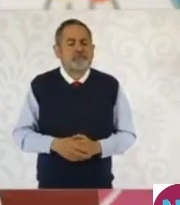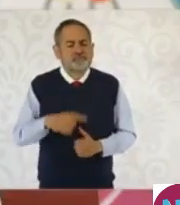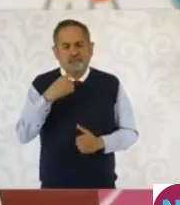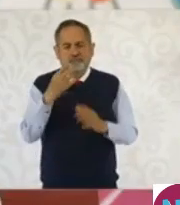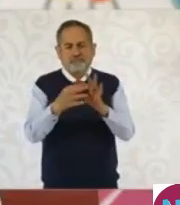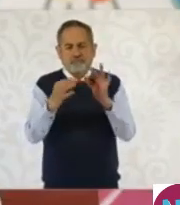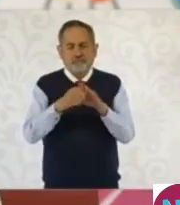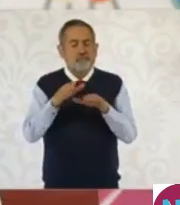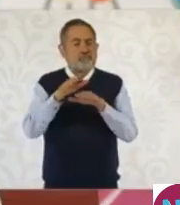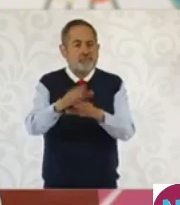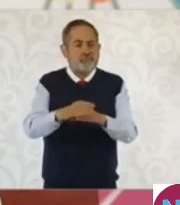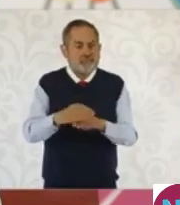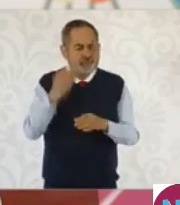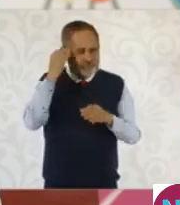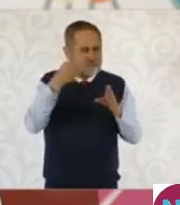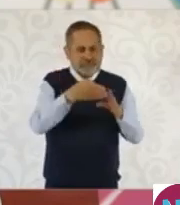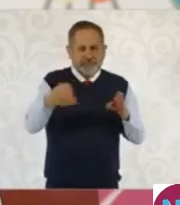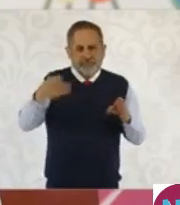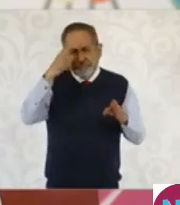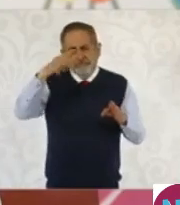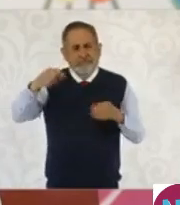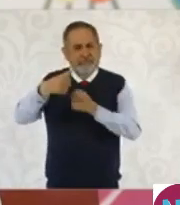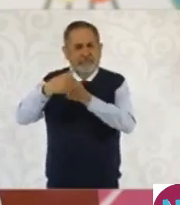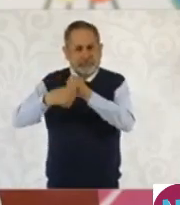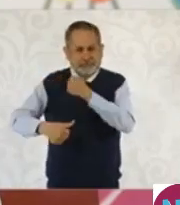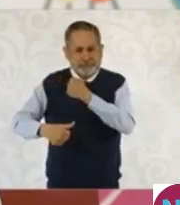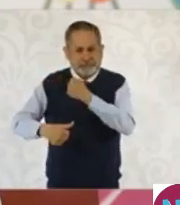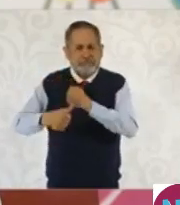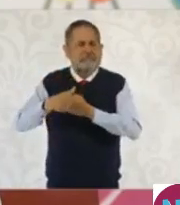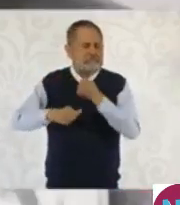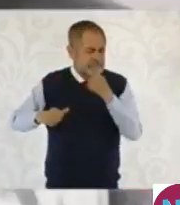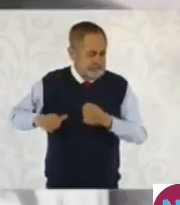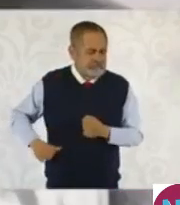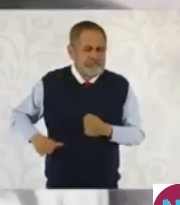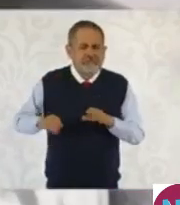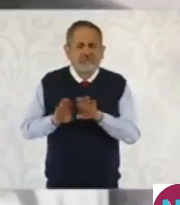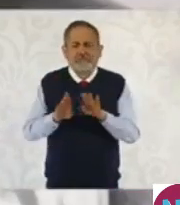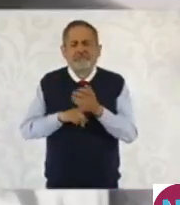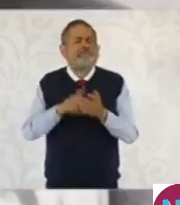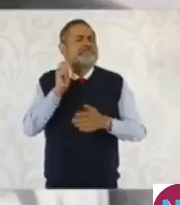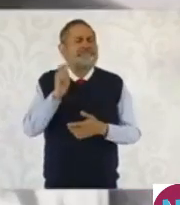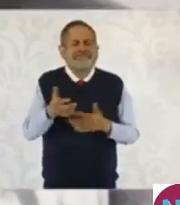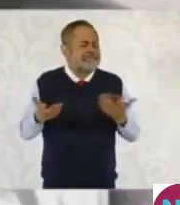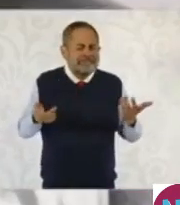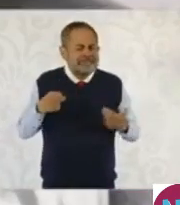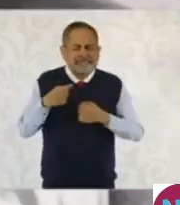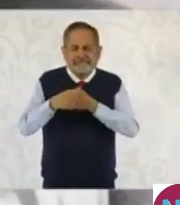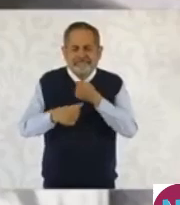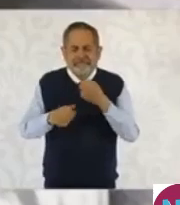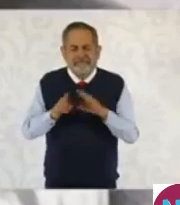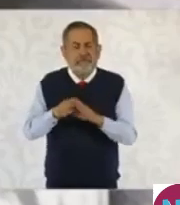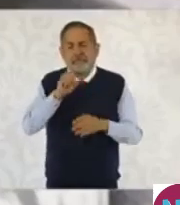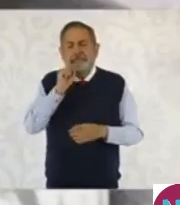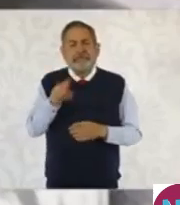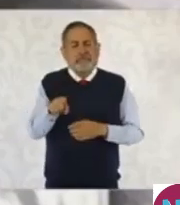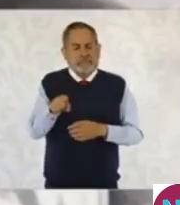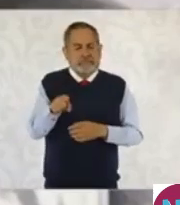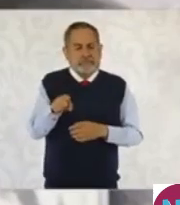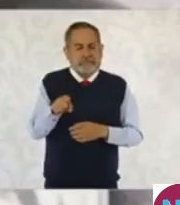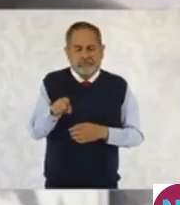jornadas quirúrgicas que estamos llevando a cabo. Estas jornadas quirúrgicas se realizan además